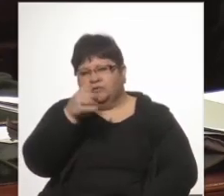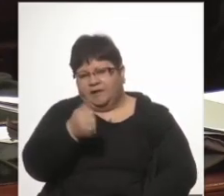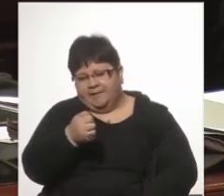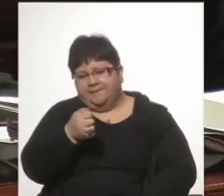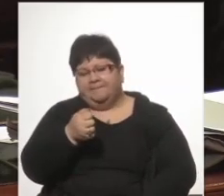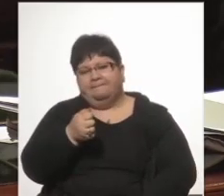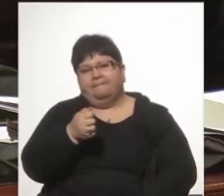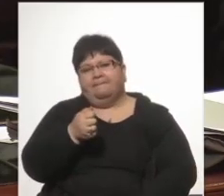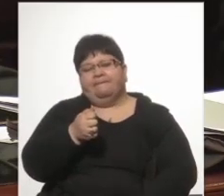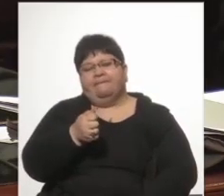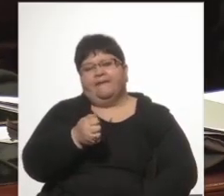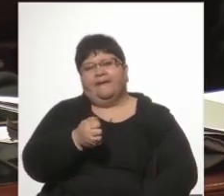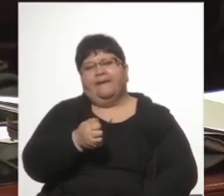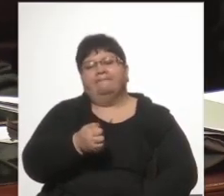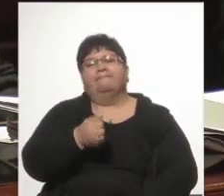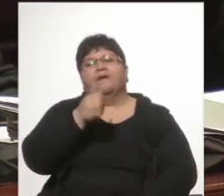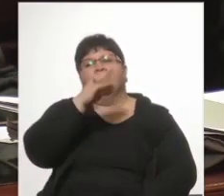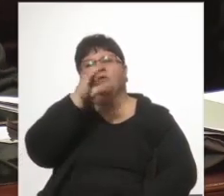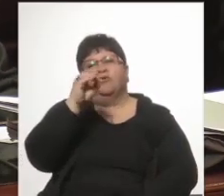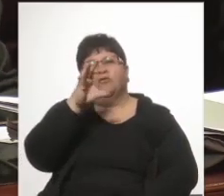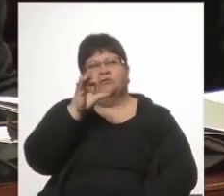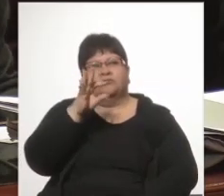Armando Acosta de Lara, ¿por qué no?